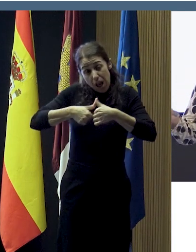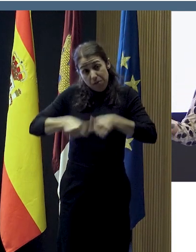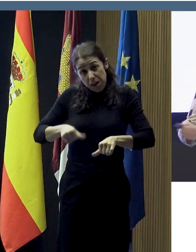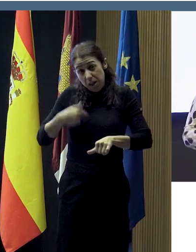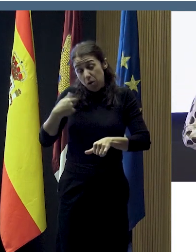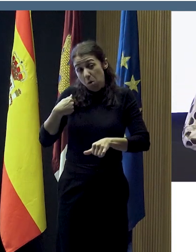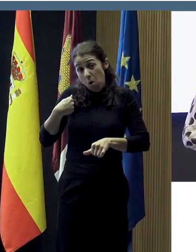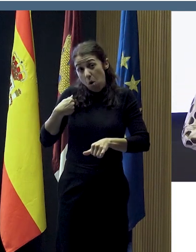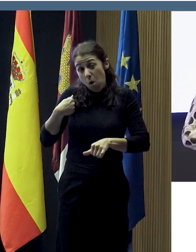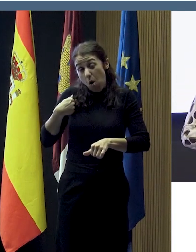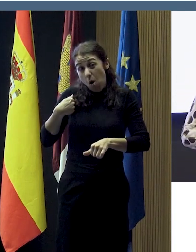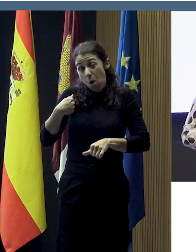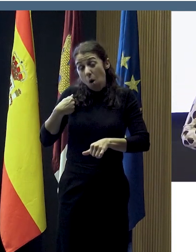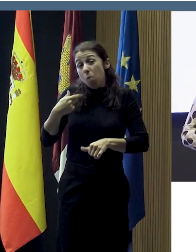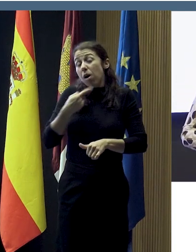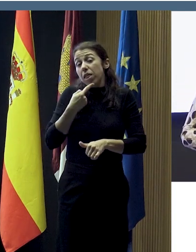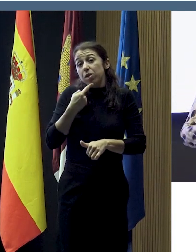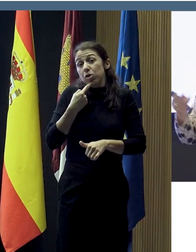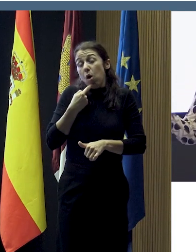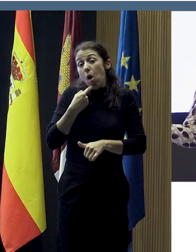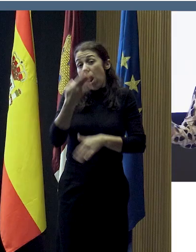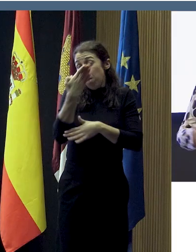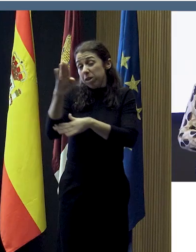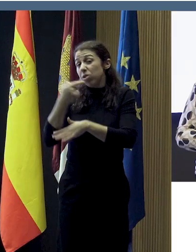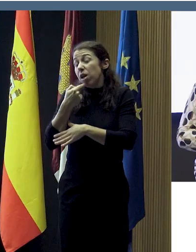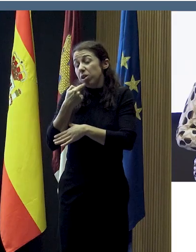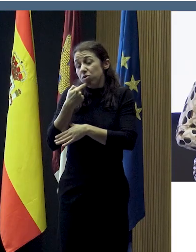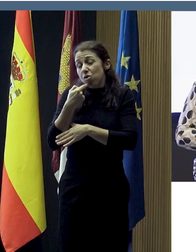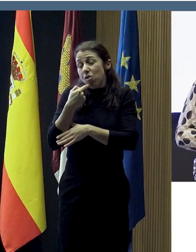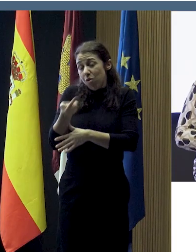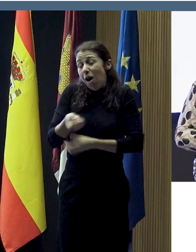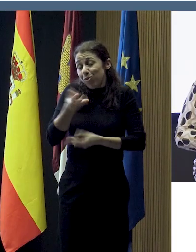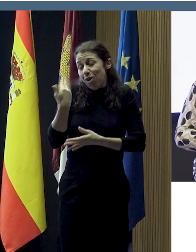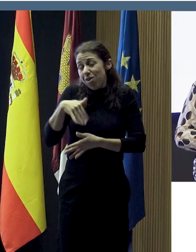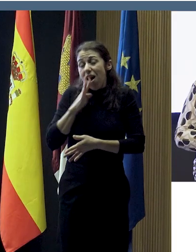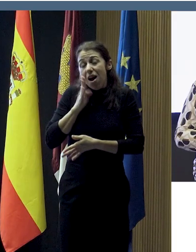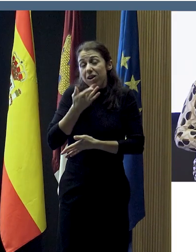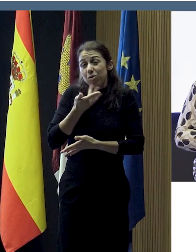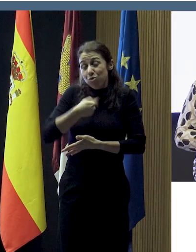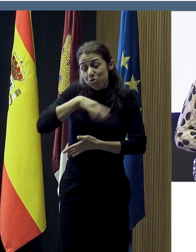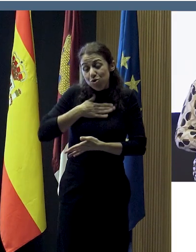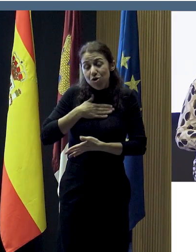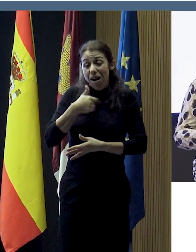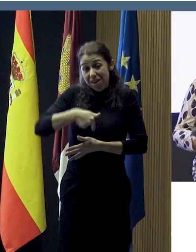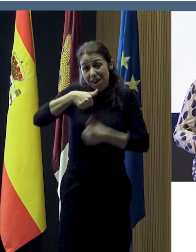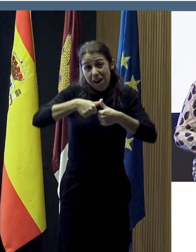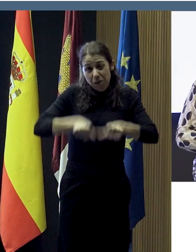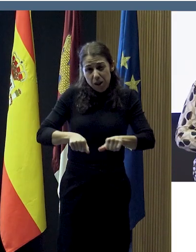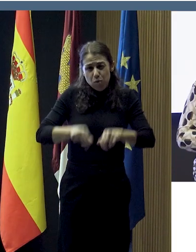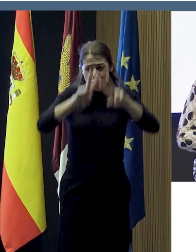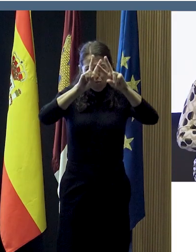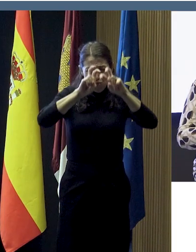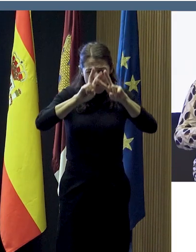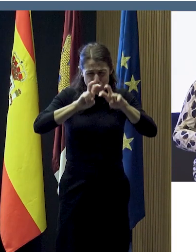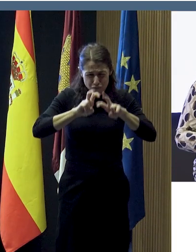como os ha comentado amablemente la persona que me ha introducido, pues hacemos unas